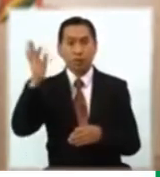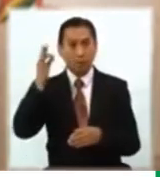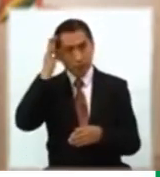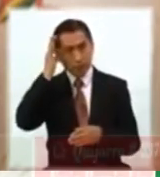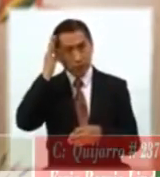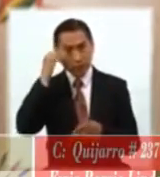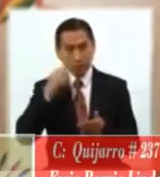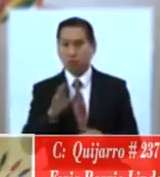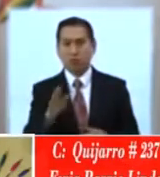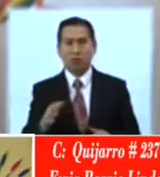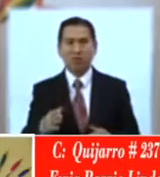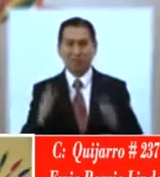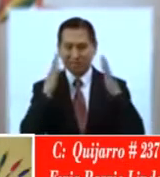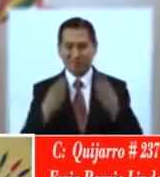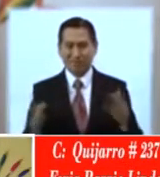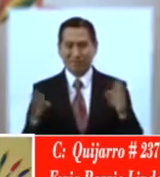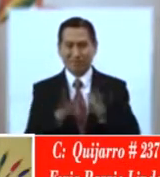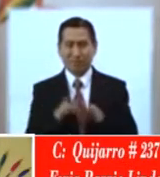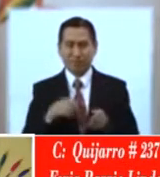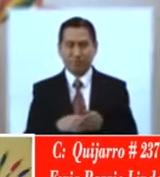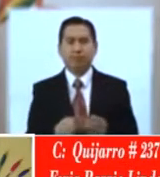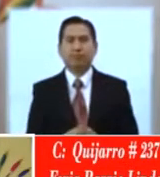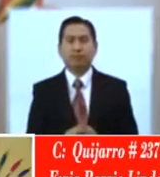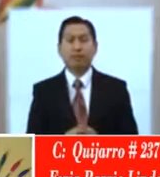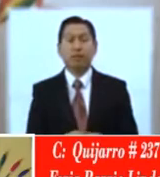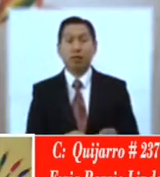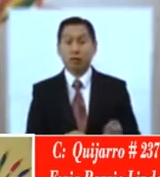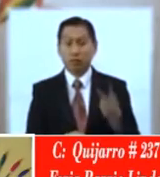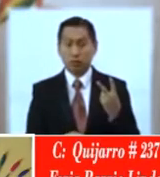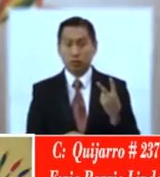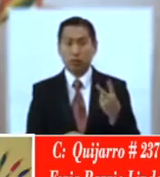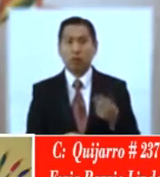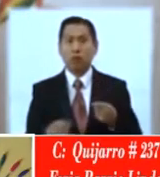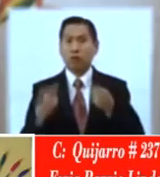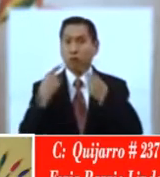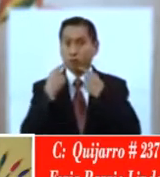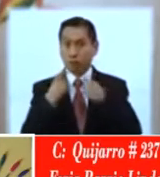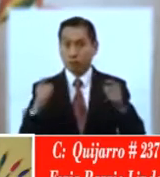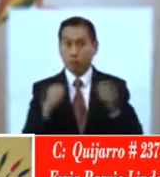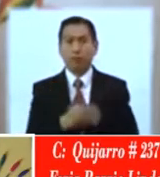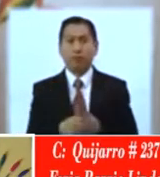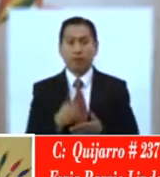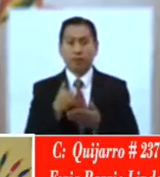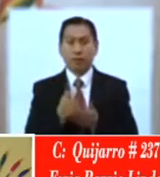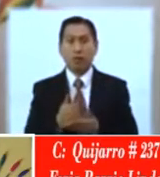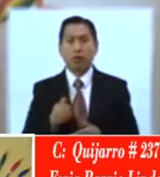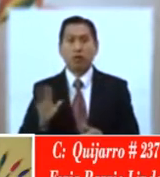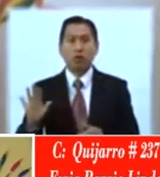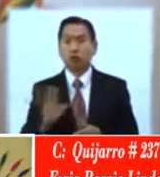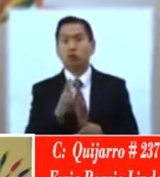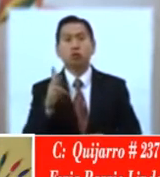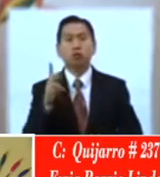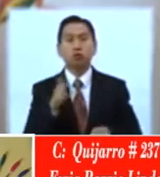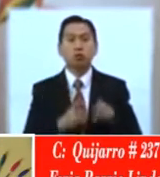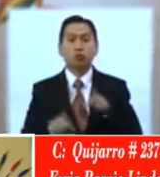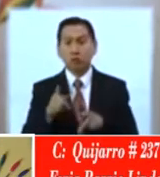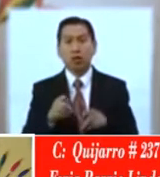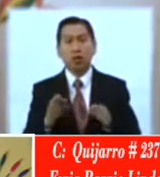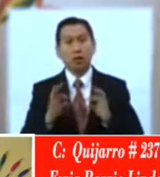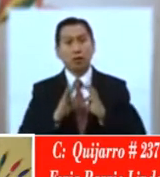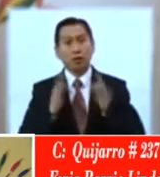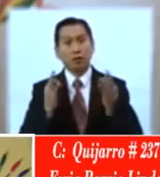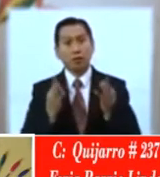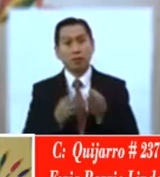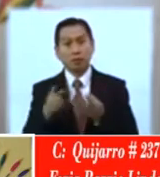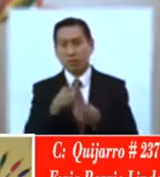entregara en abril segundo también quiero anunciar una ayuda para las personas familias